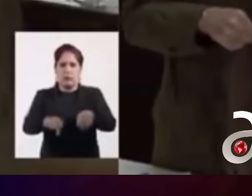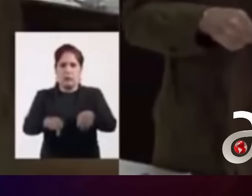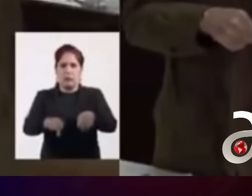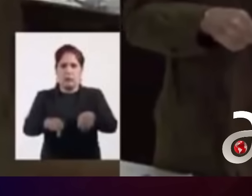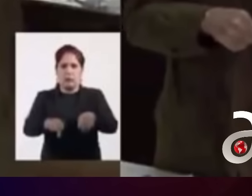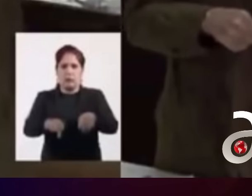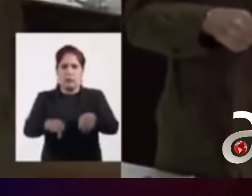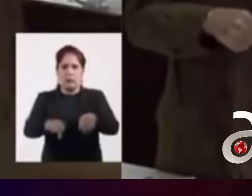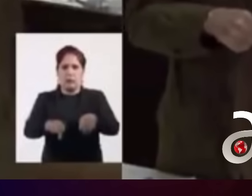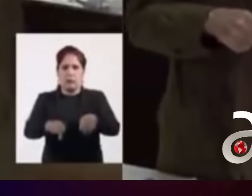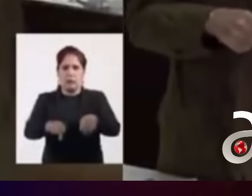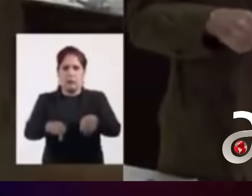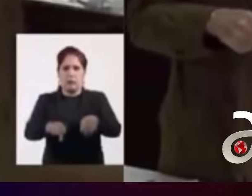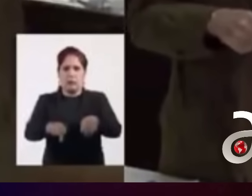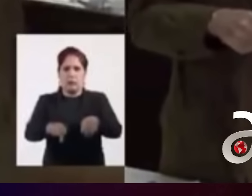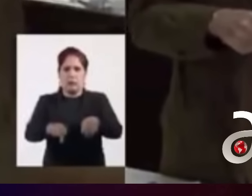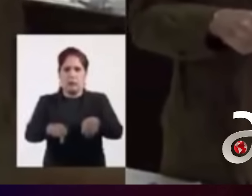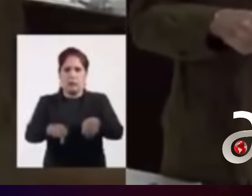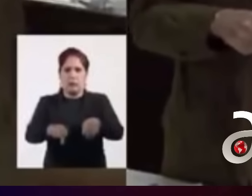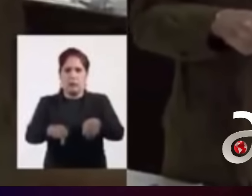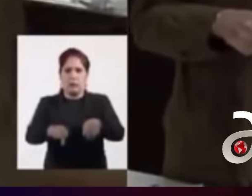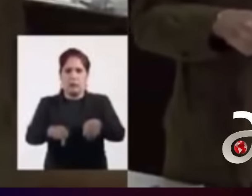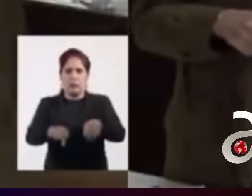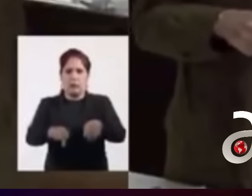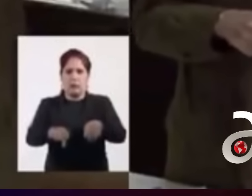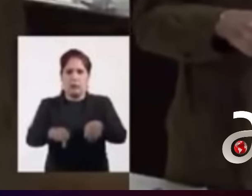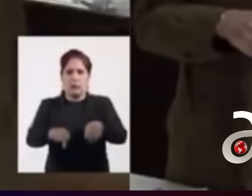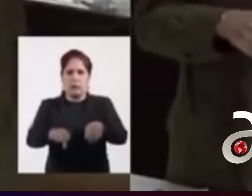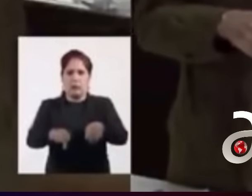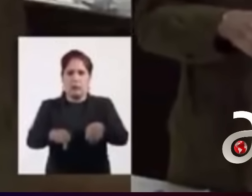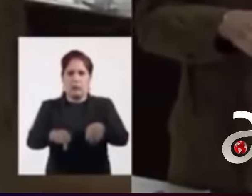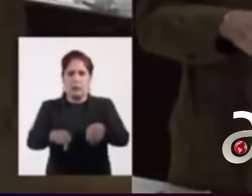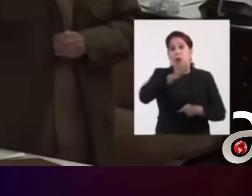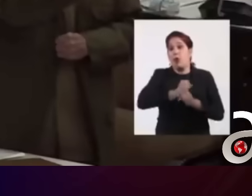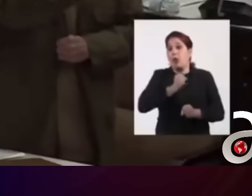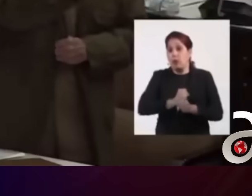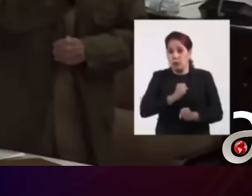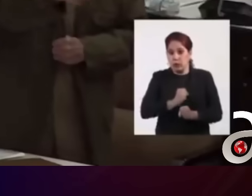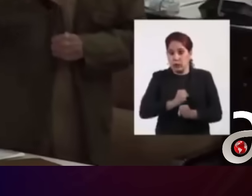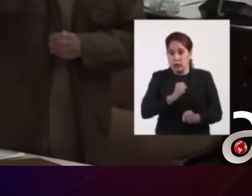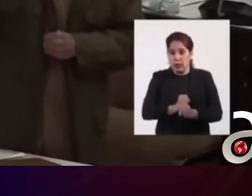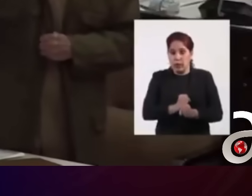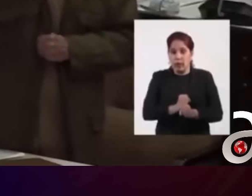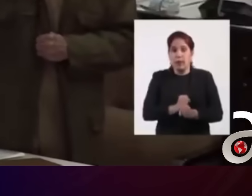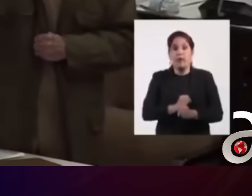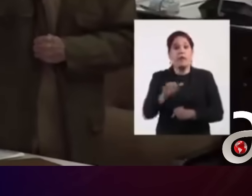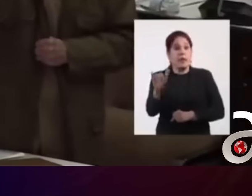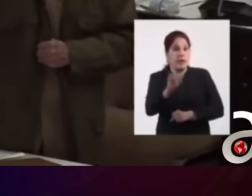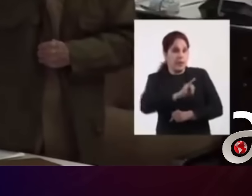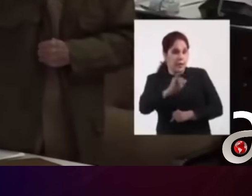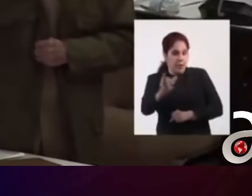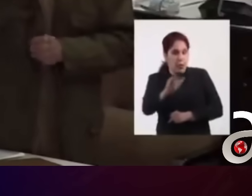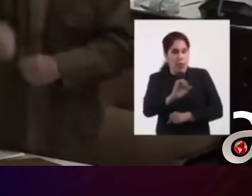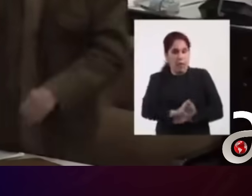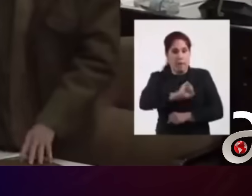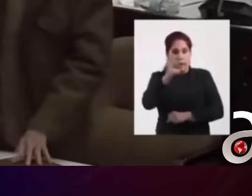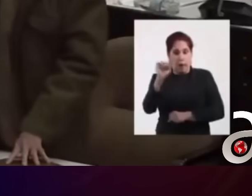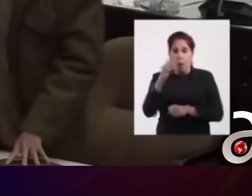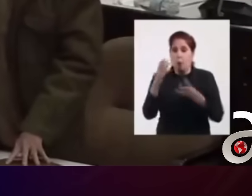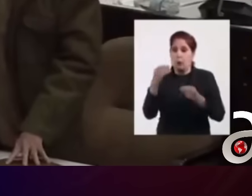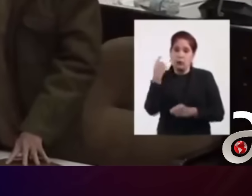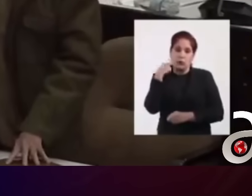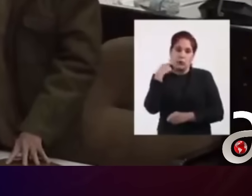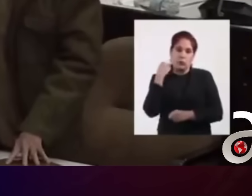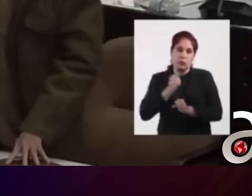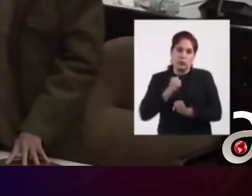Raúl Castro provocó un altercado durante la sesión de la Asamblea Nacional del Poder Popular al exigir un reconocimiento para el Ministerio de Industria por su supuesto